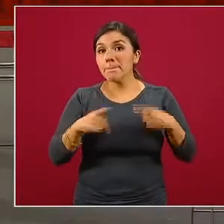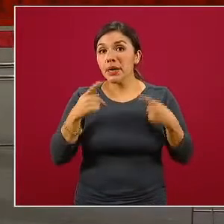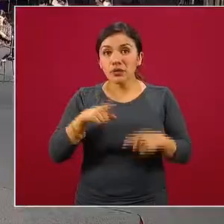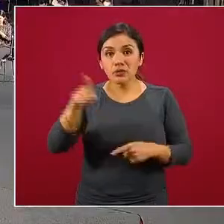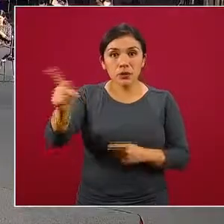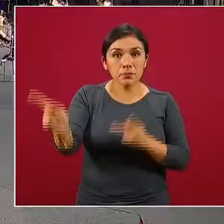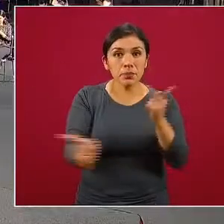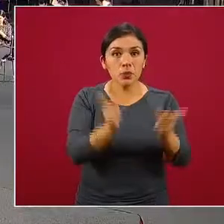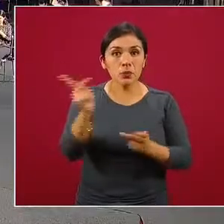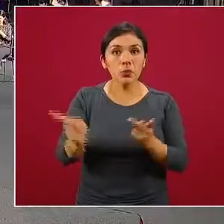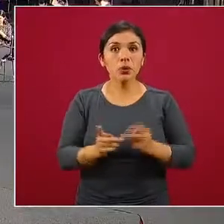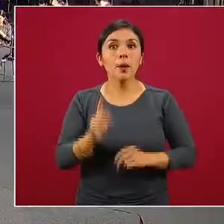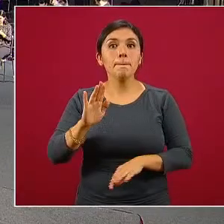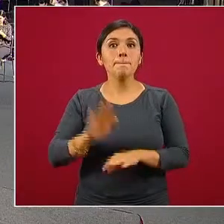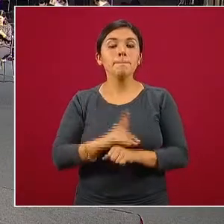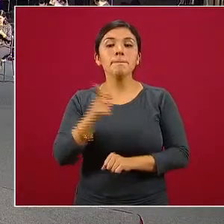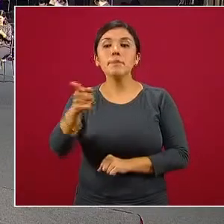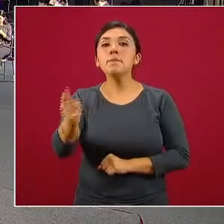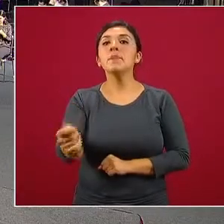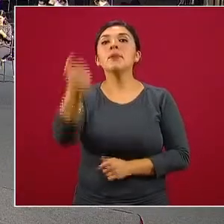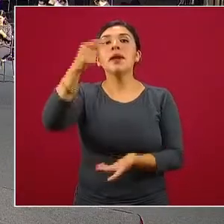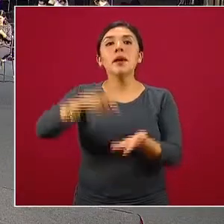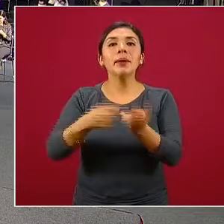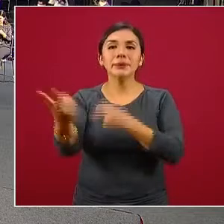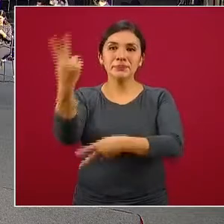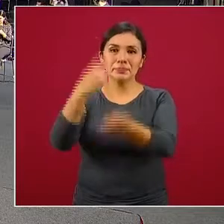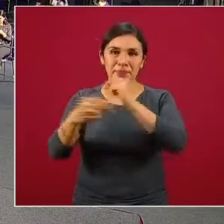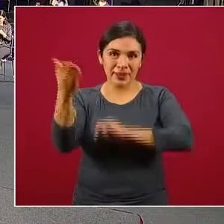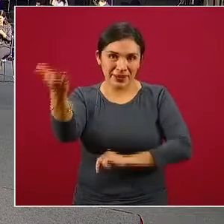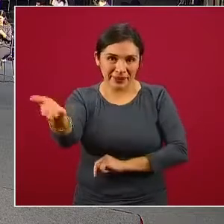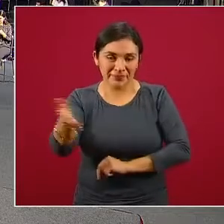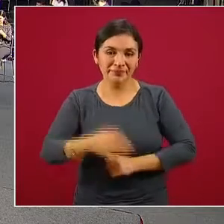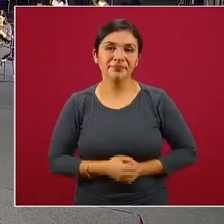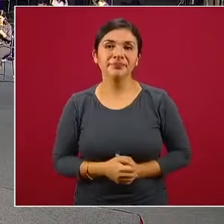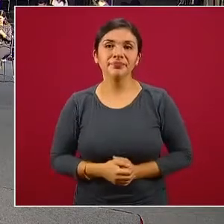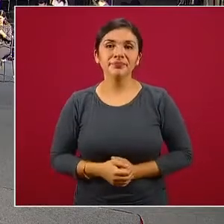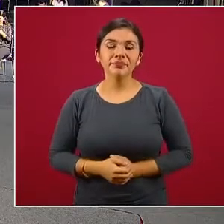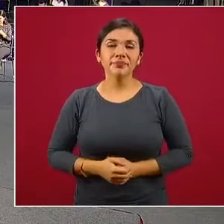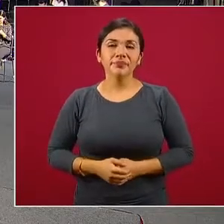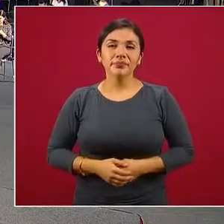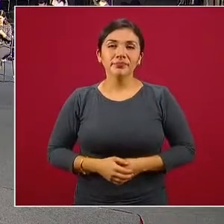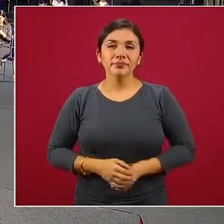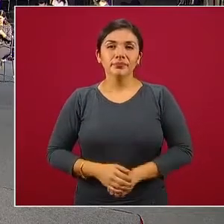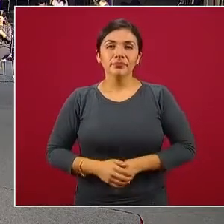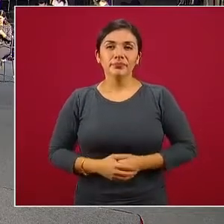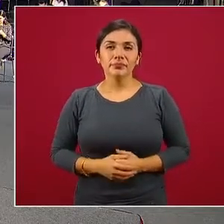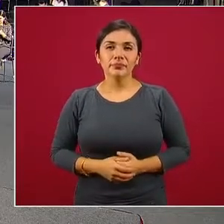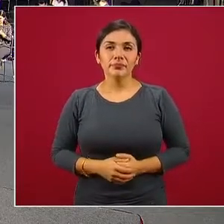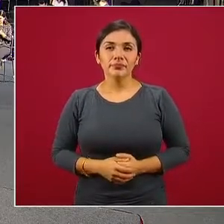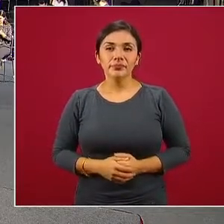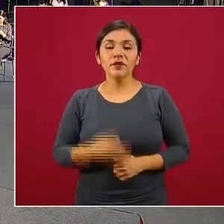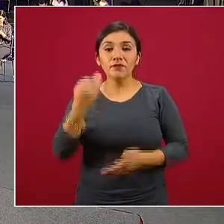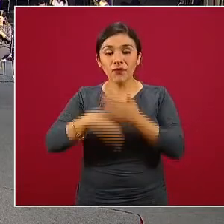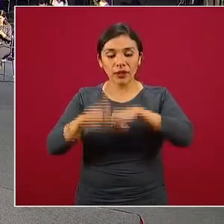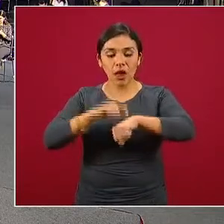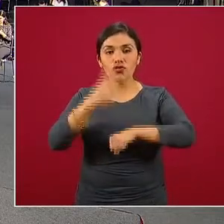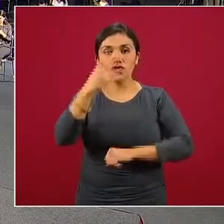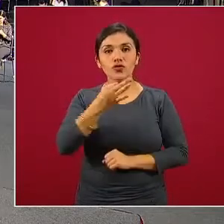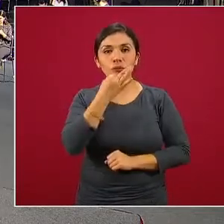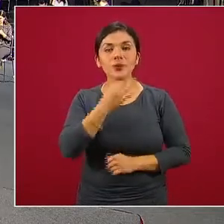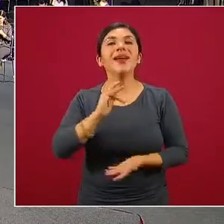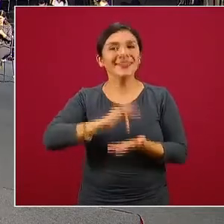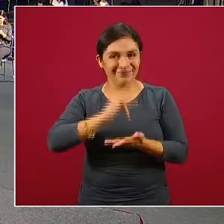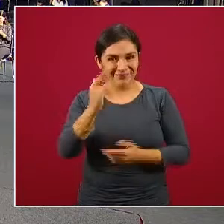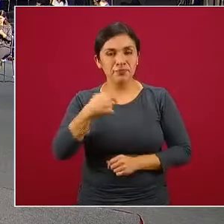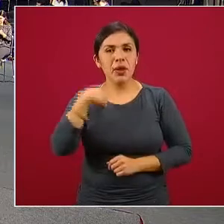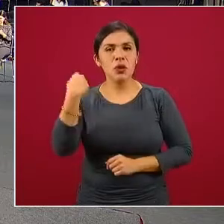atrás porque es la primera vez que le damos la palabra y aprovechando que quedan 2 minutos. ¿Qué tal? Muchas gracias.